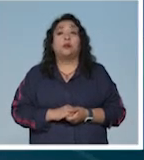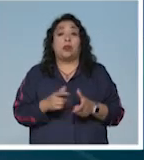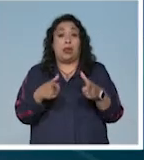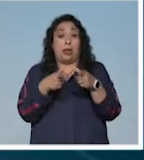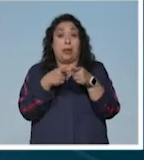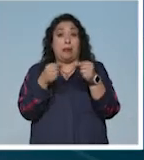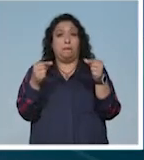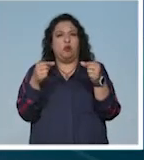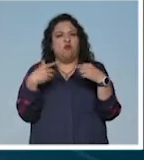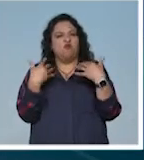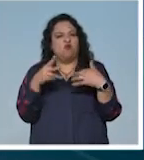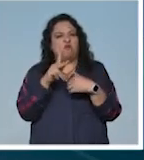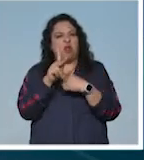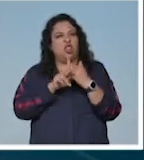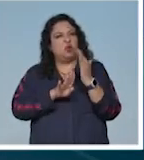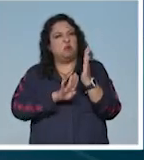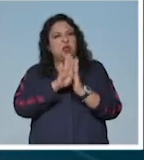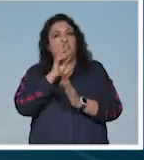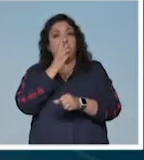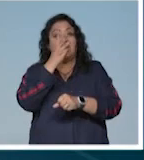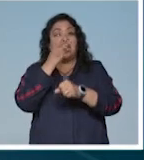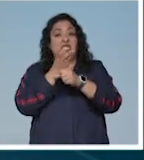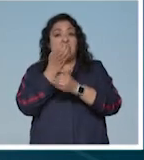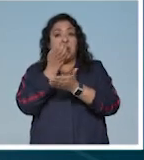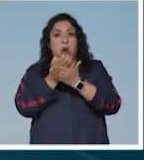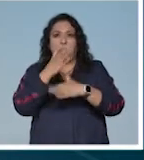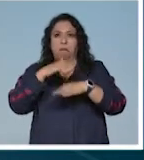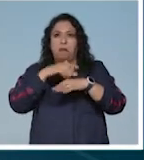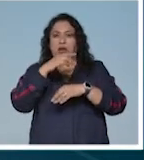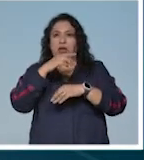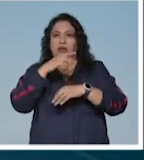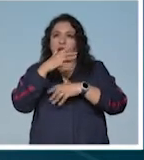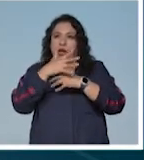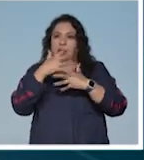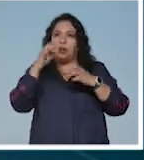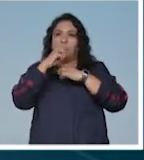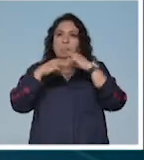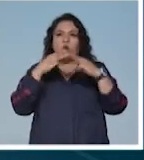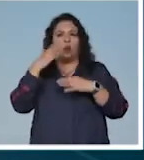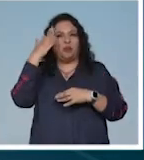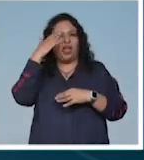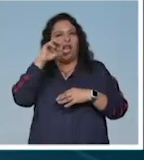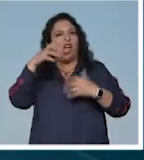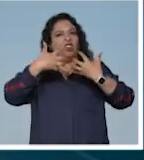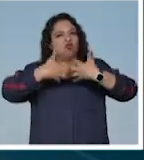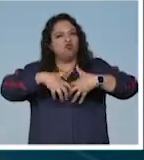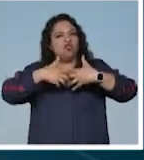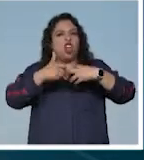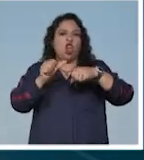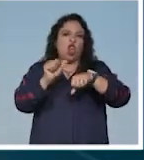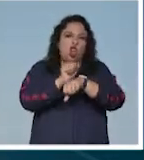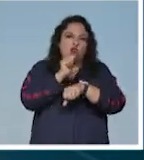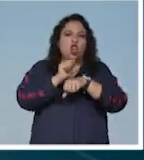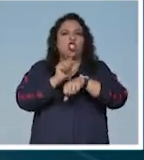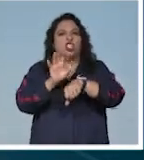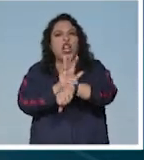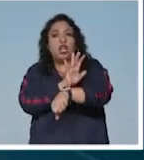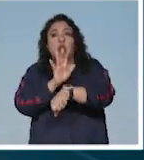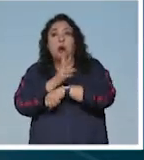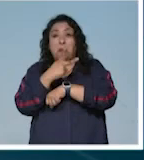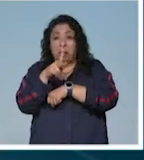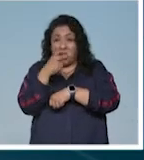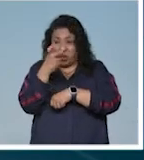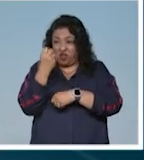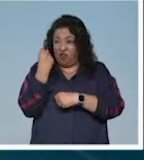Japón es una gran potencia. Es la tercera economía más grande del mundo y es líder en las industrias automotriz y electrónica. Pero aún con